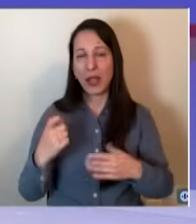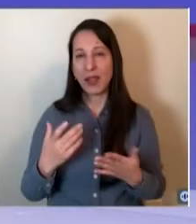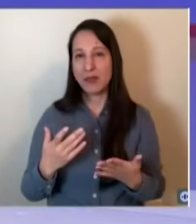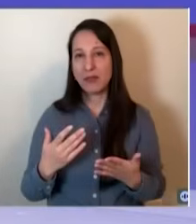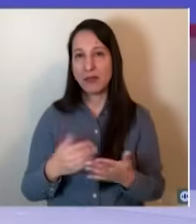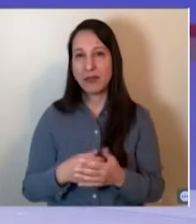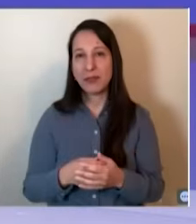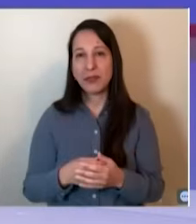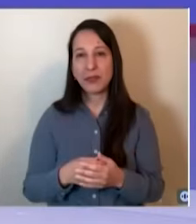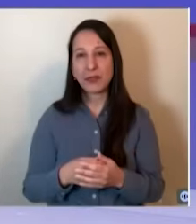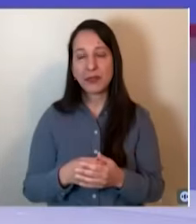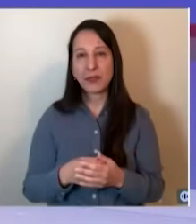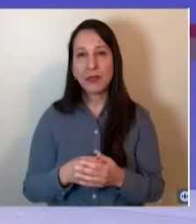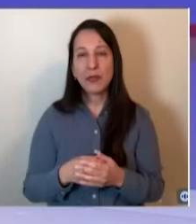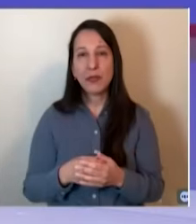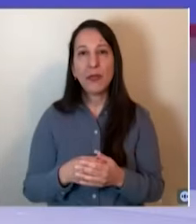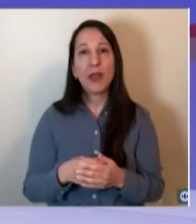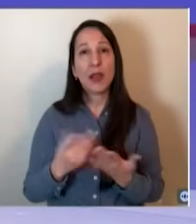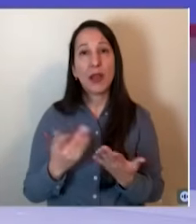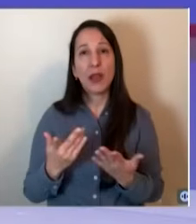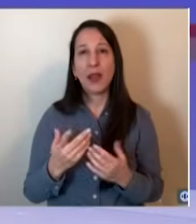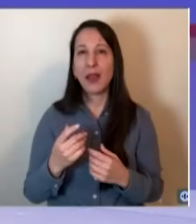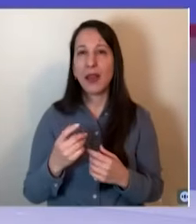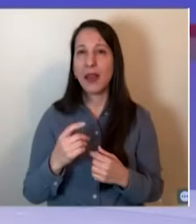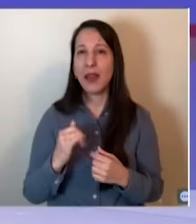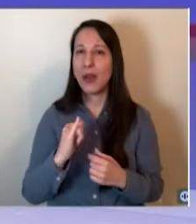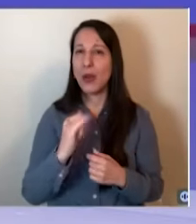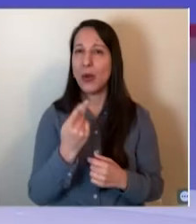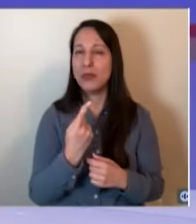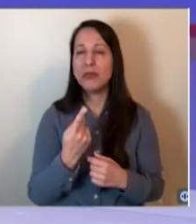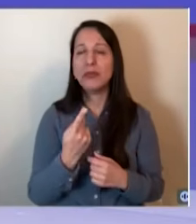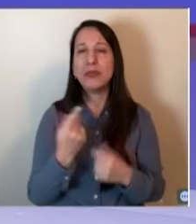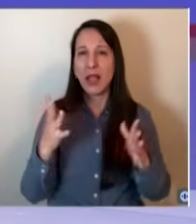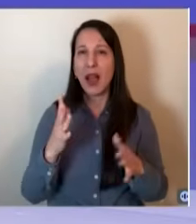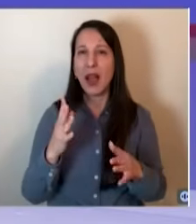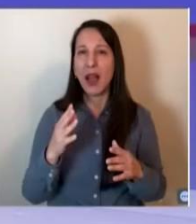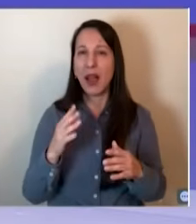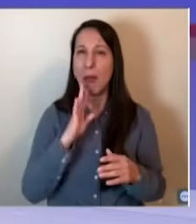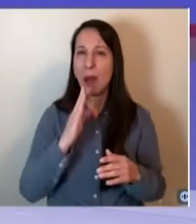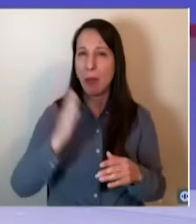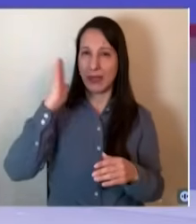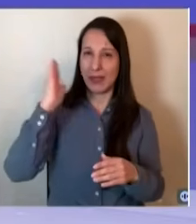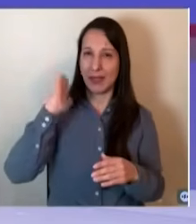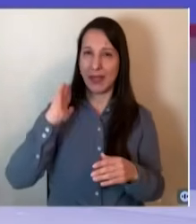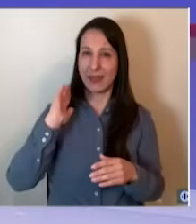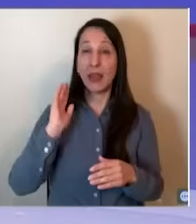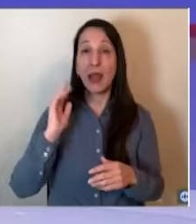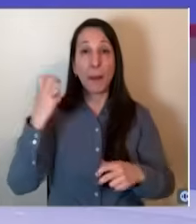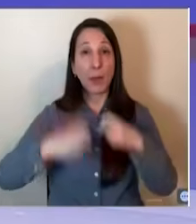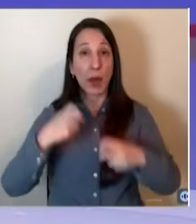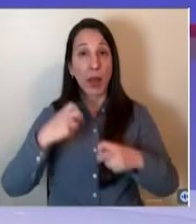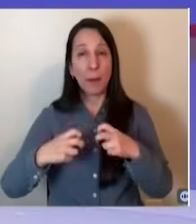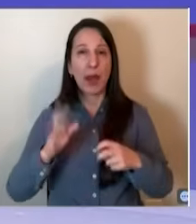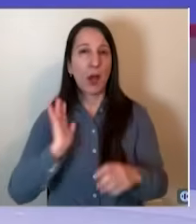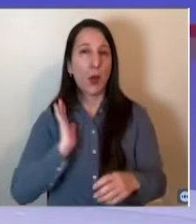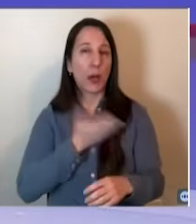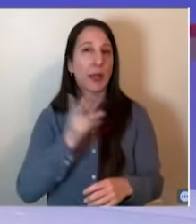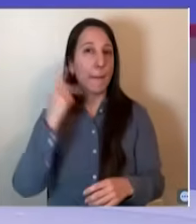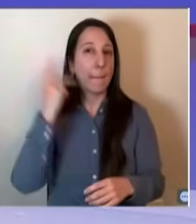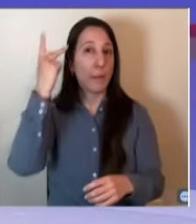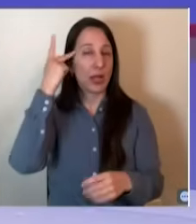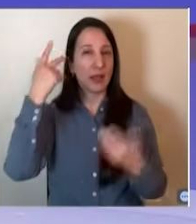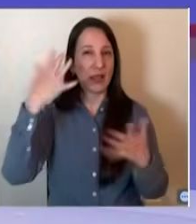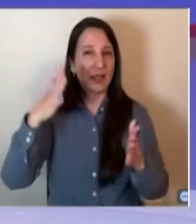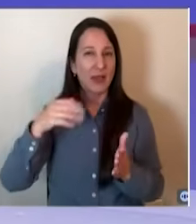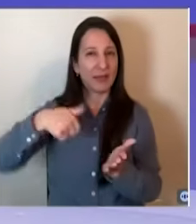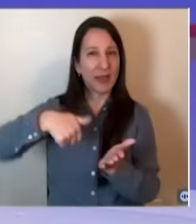que usted y yo creo que lo hablamos la ocasión anterior. El problema es que nuestra política está electoralizada